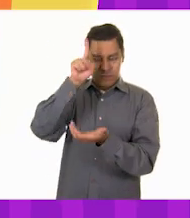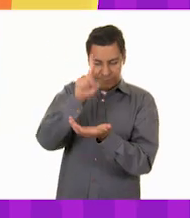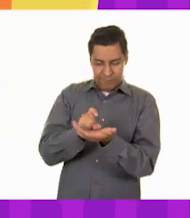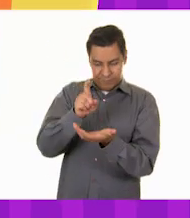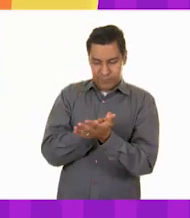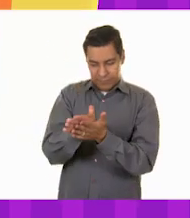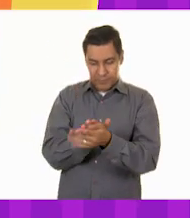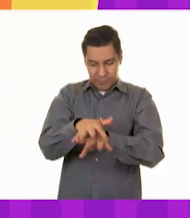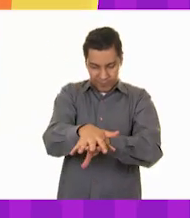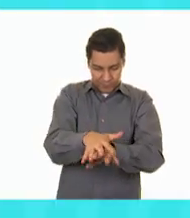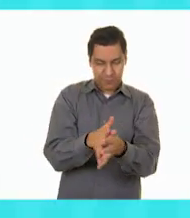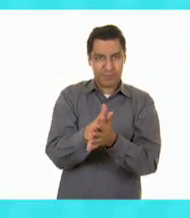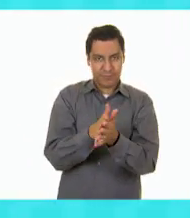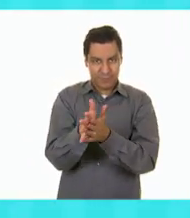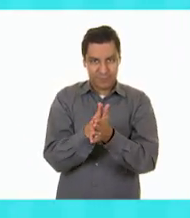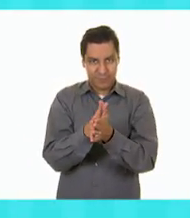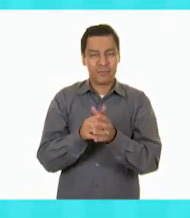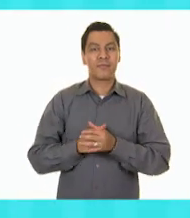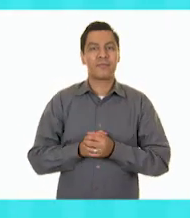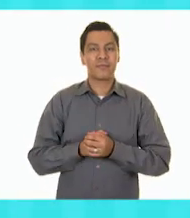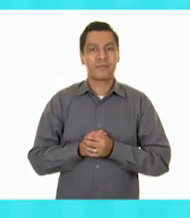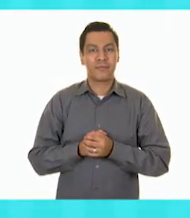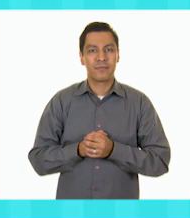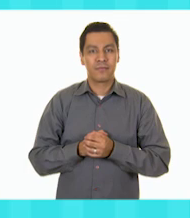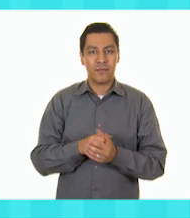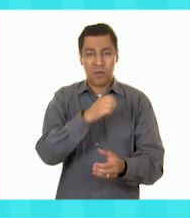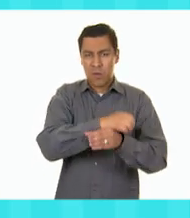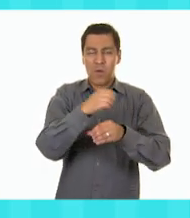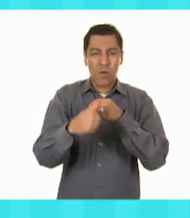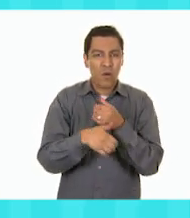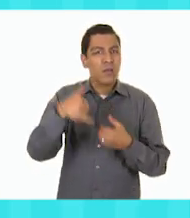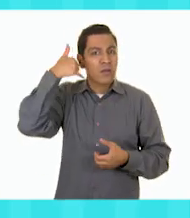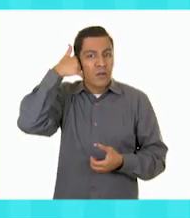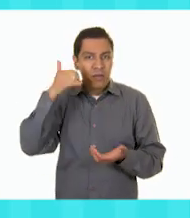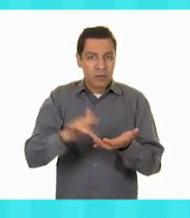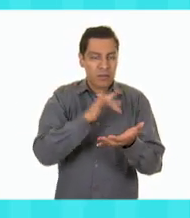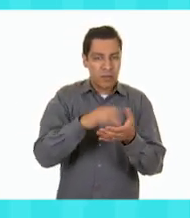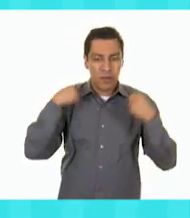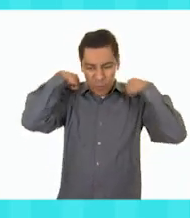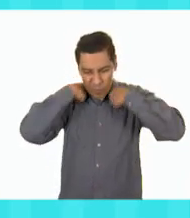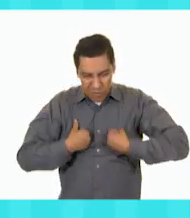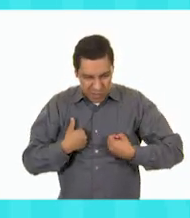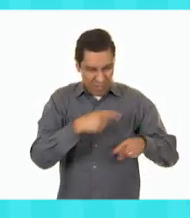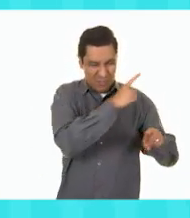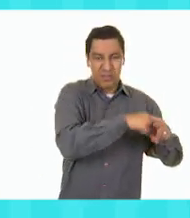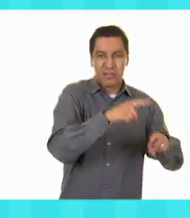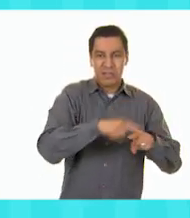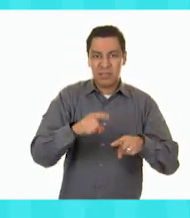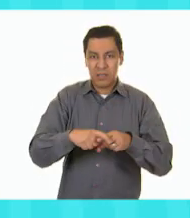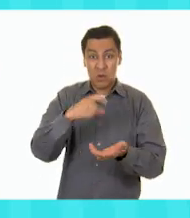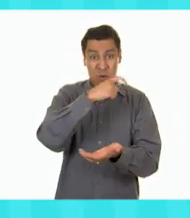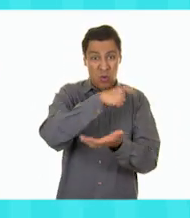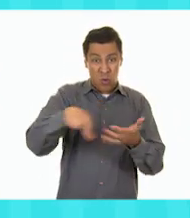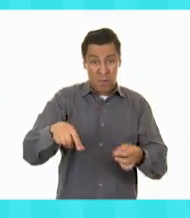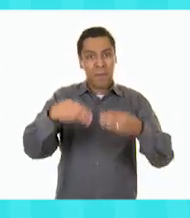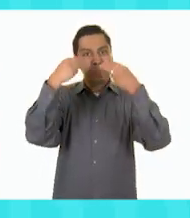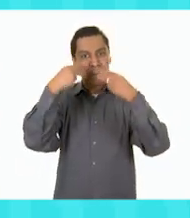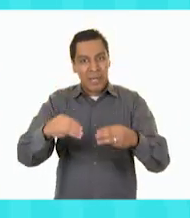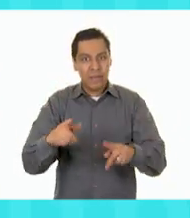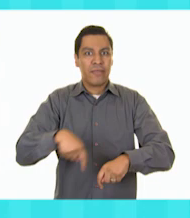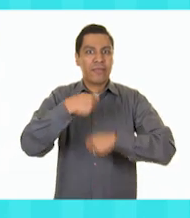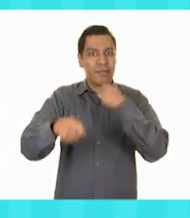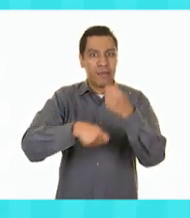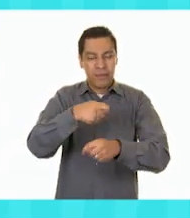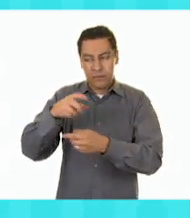agua y alcohol de siente está la superficie de los objetos que más utilizan también las cosas que compres en la